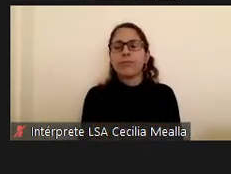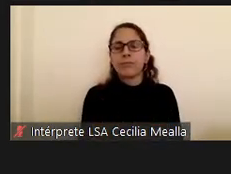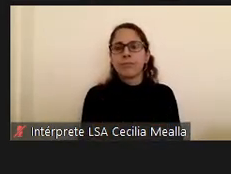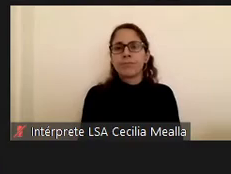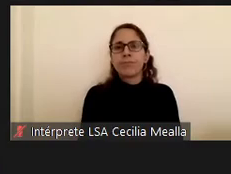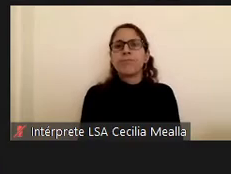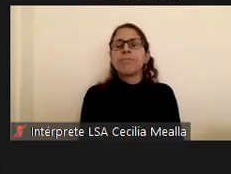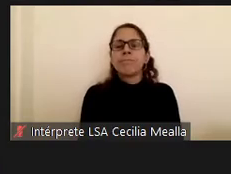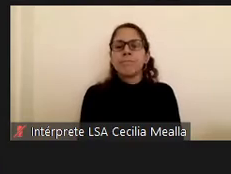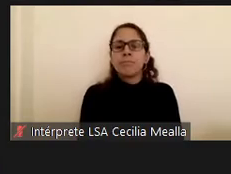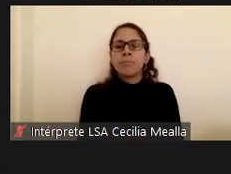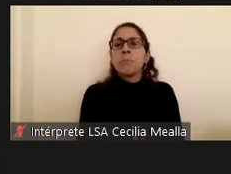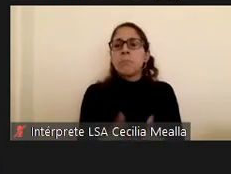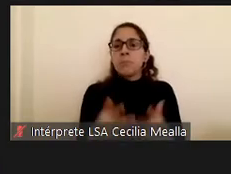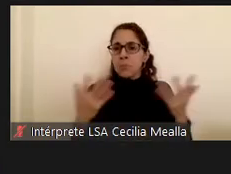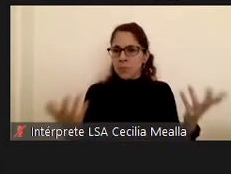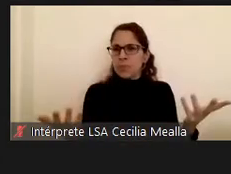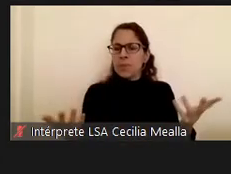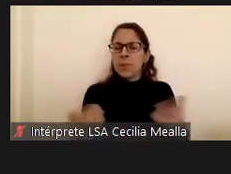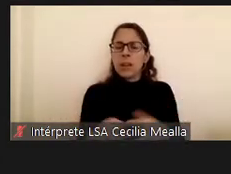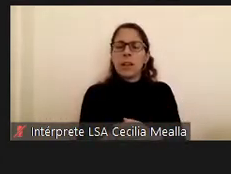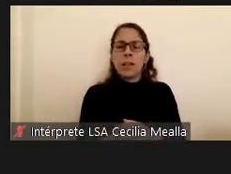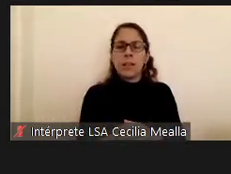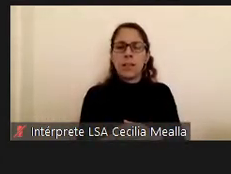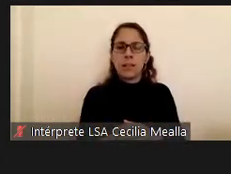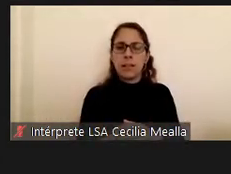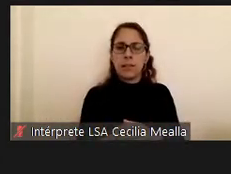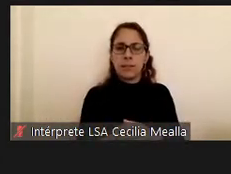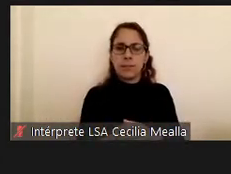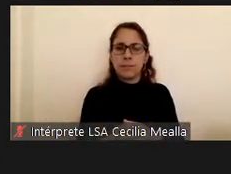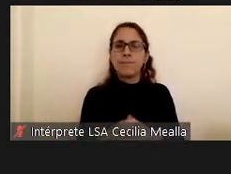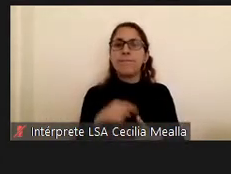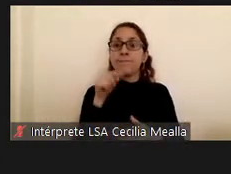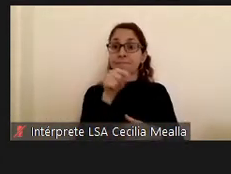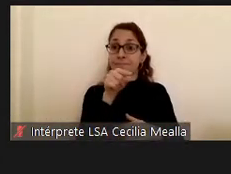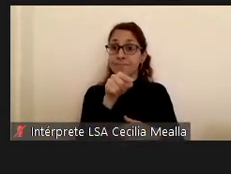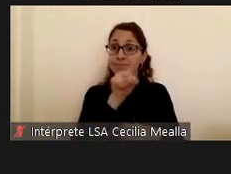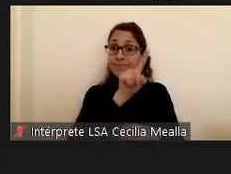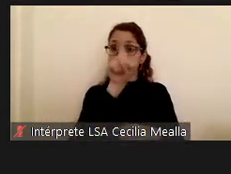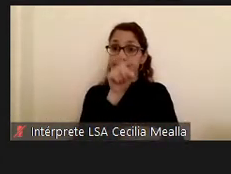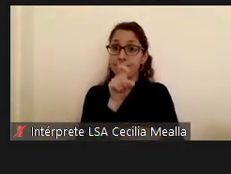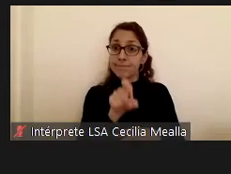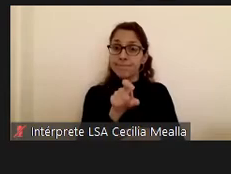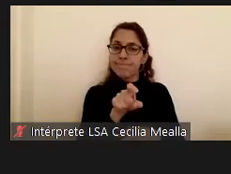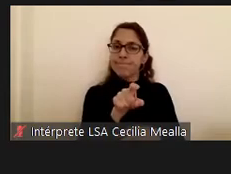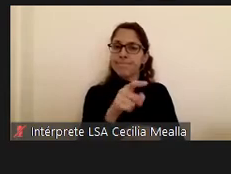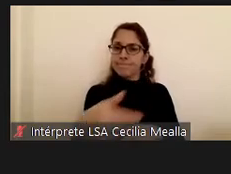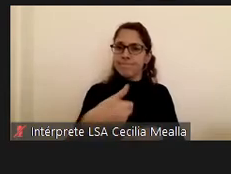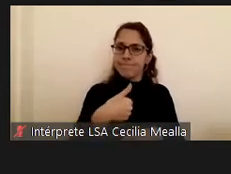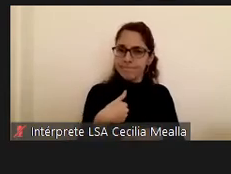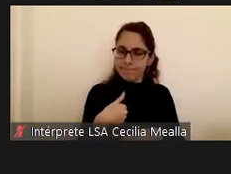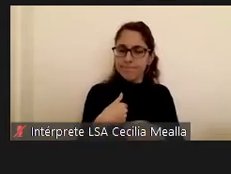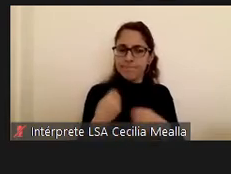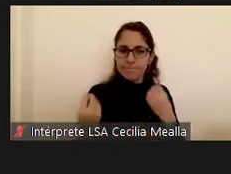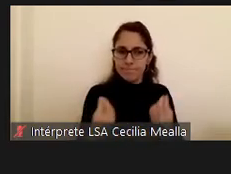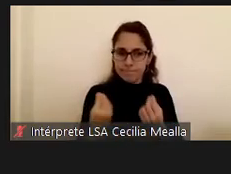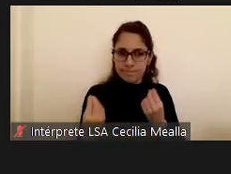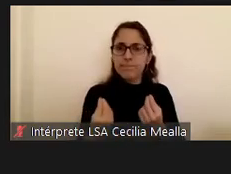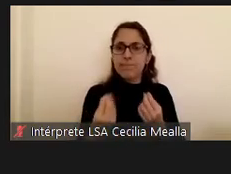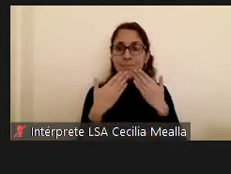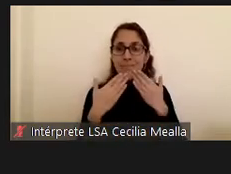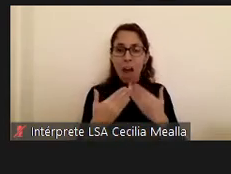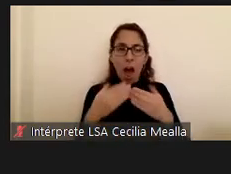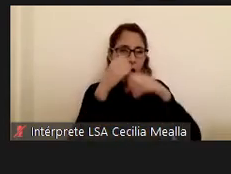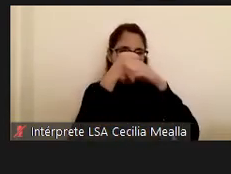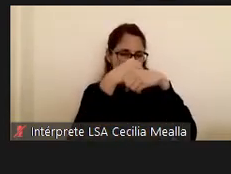cómo podemos diferenciar? Porque ustedes, acá en esta pregunta, les está pidiendo que a partir de la